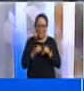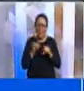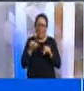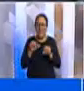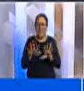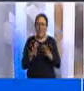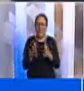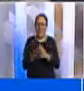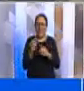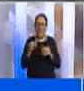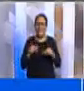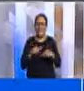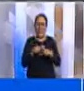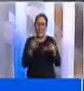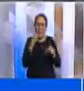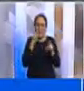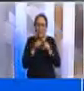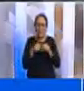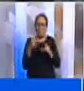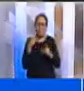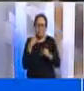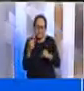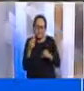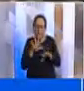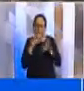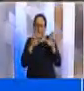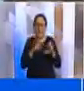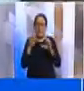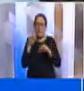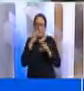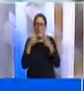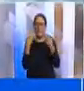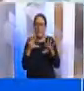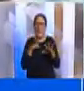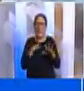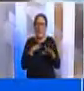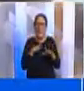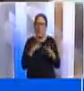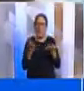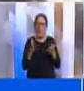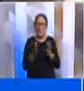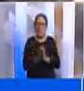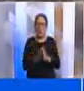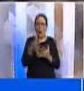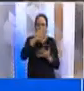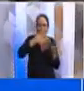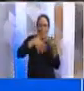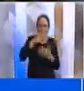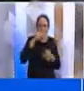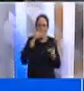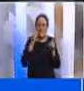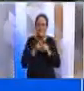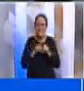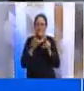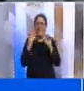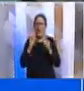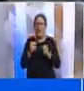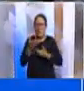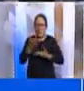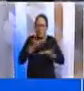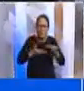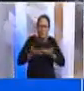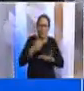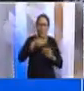ubicar en este lugar. También observamos que personas pues han hecho conexiones en las redes sociales para poder compartir